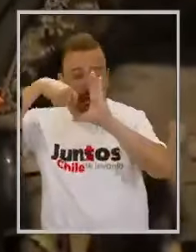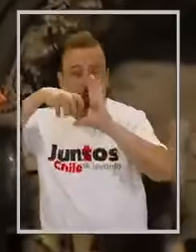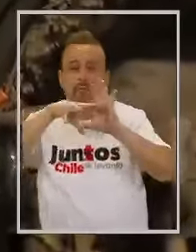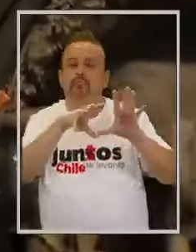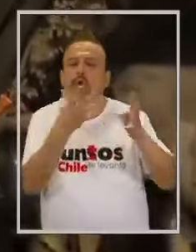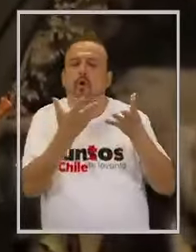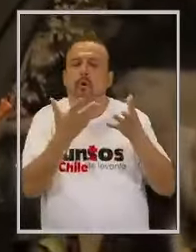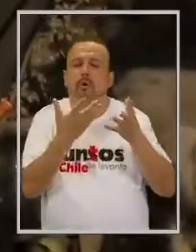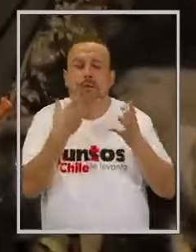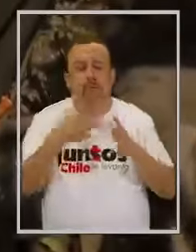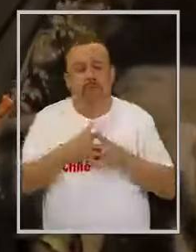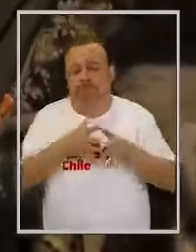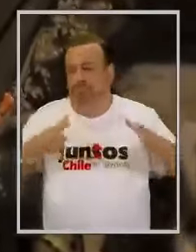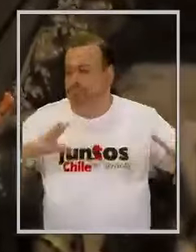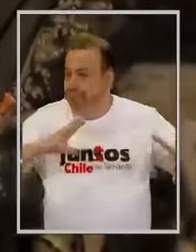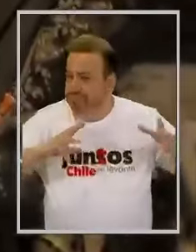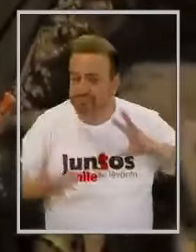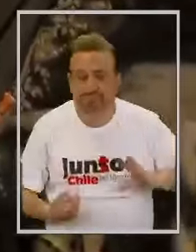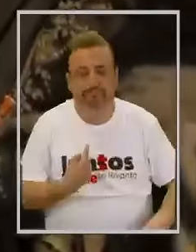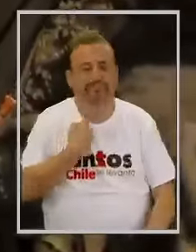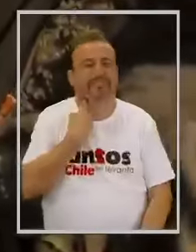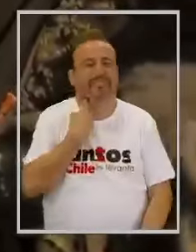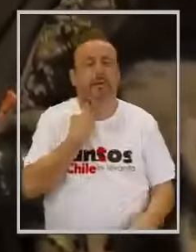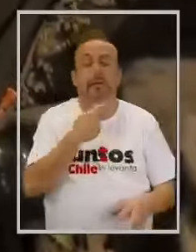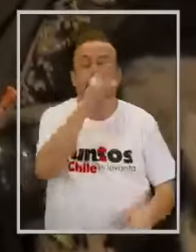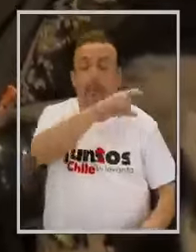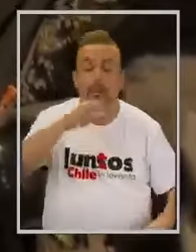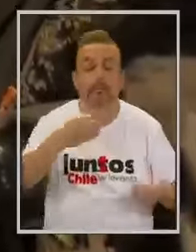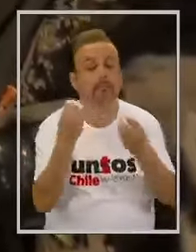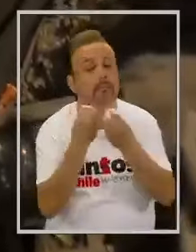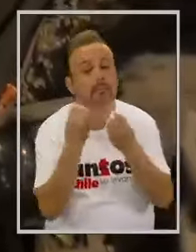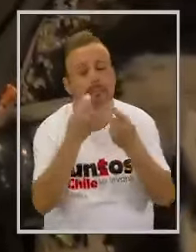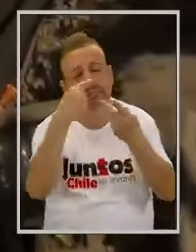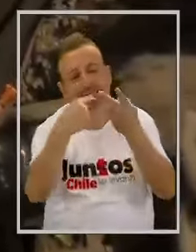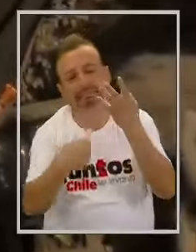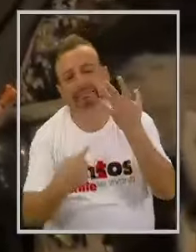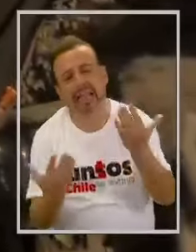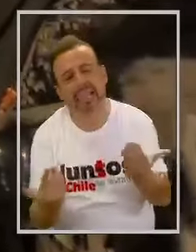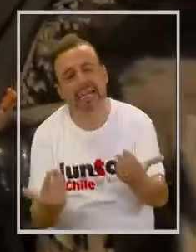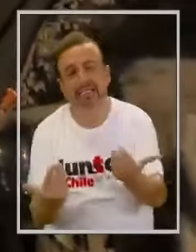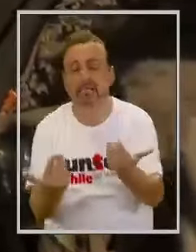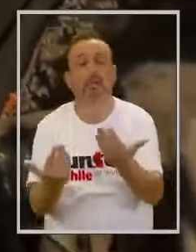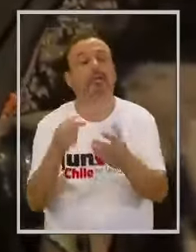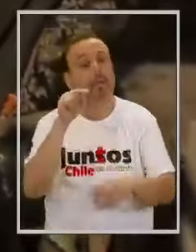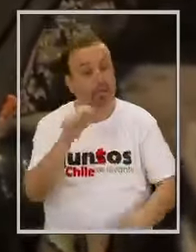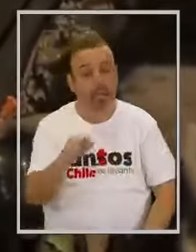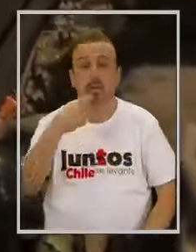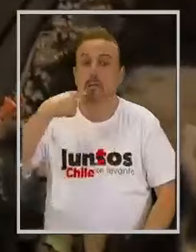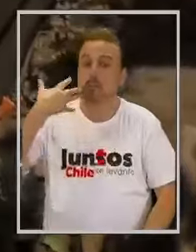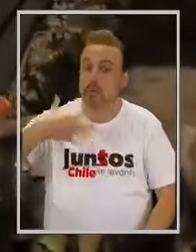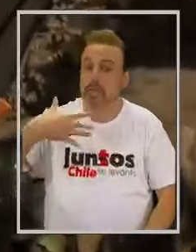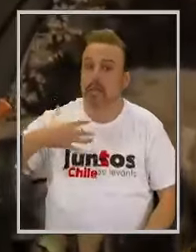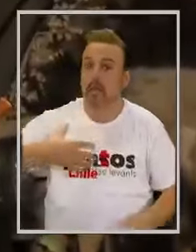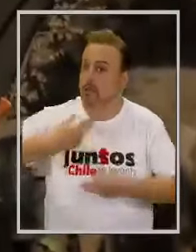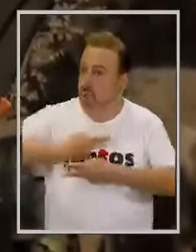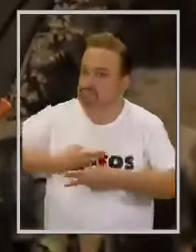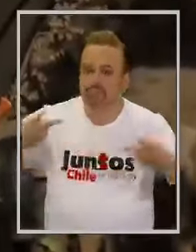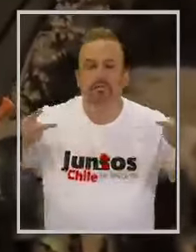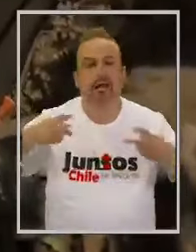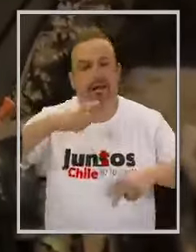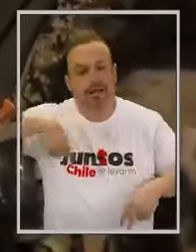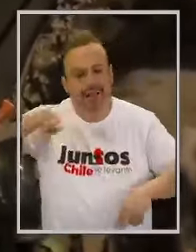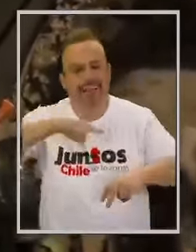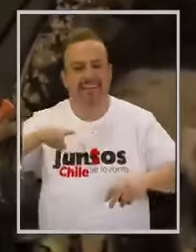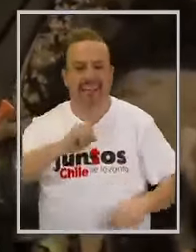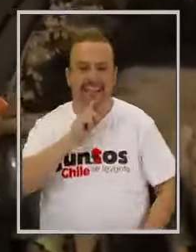El daño es enorme, gigante. Esta gente tiene miles y miles de necesidades y es por eso que es muy importante esta campaña que están haciendo